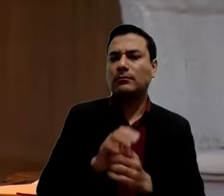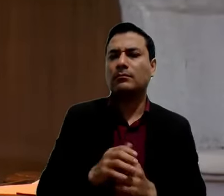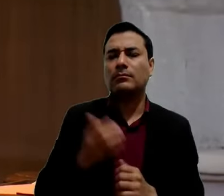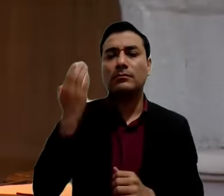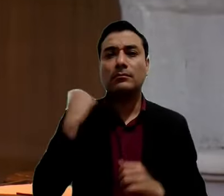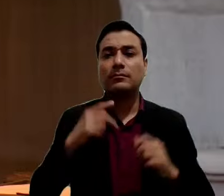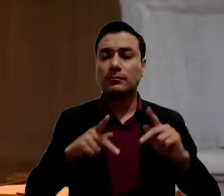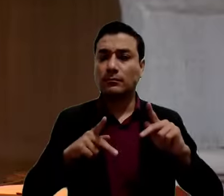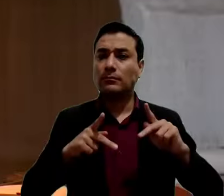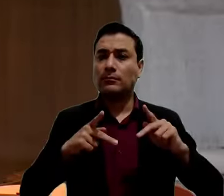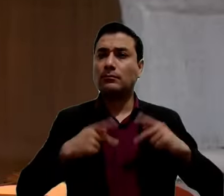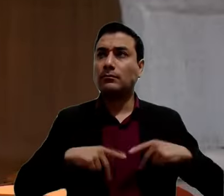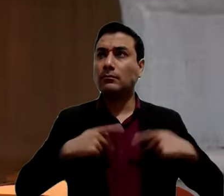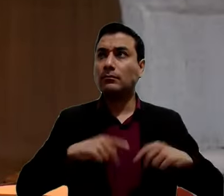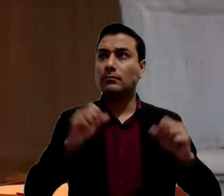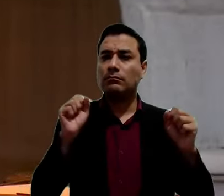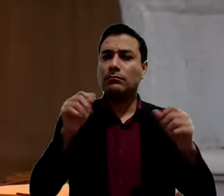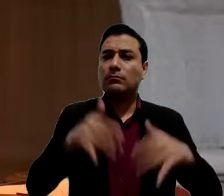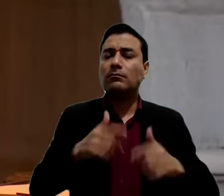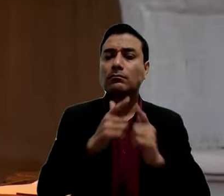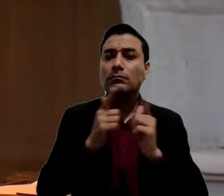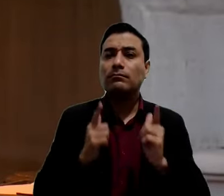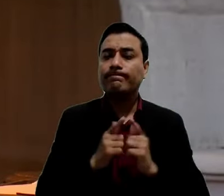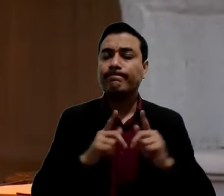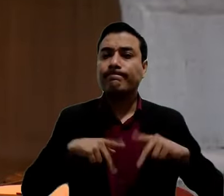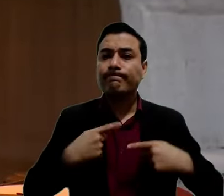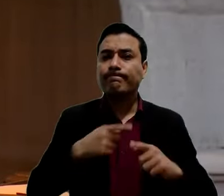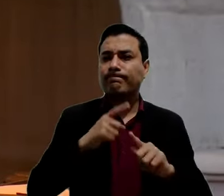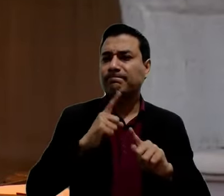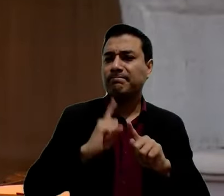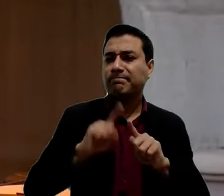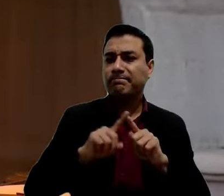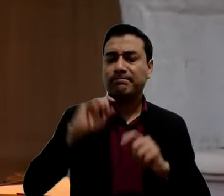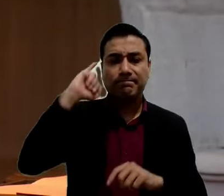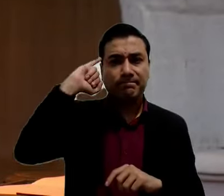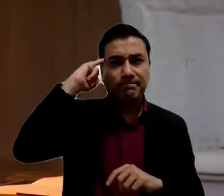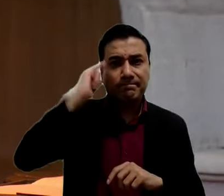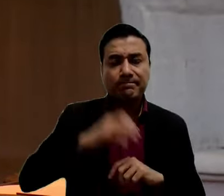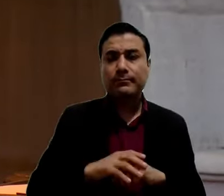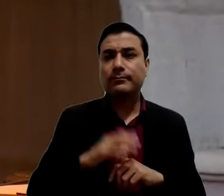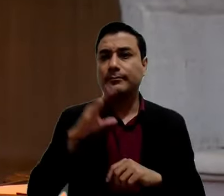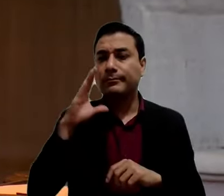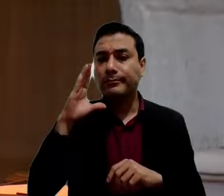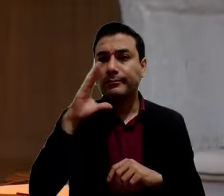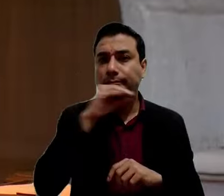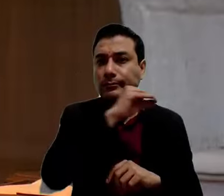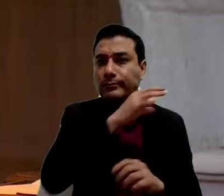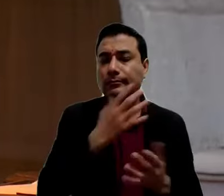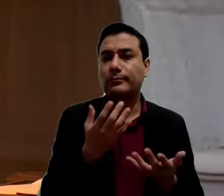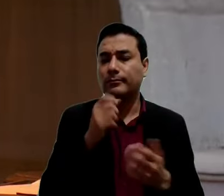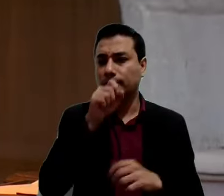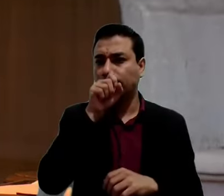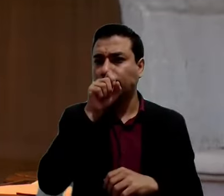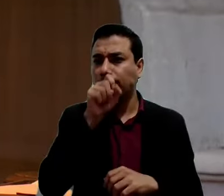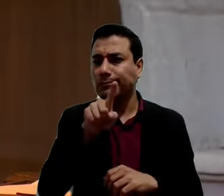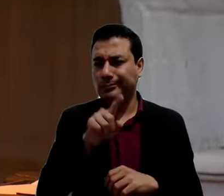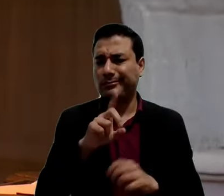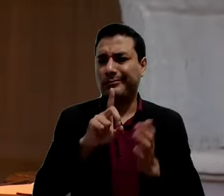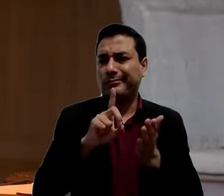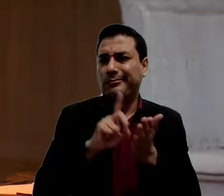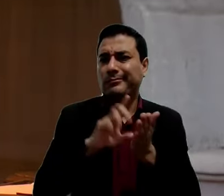asistieron personas que pertenecen a grupos vulnerables como indígenas afrodescendientes así como de diversas